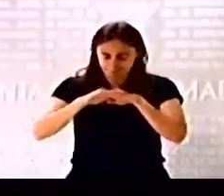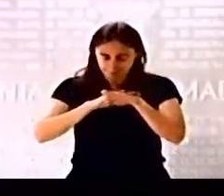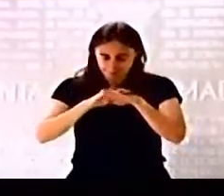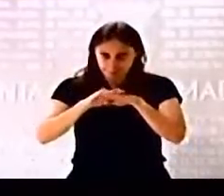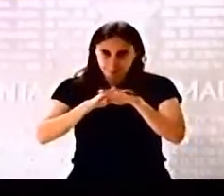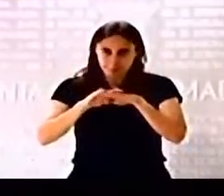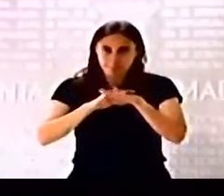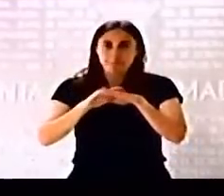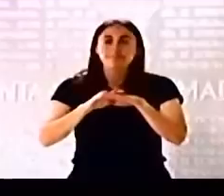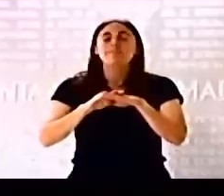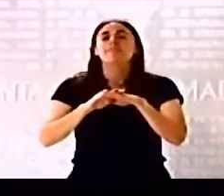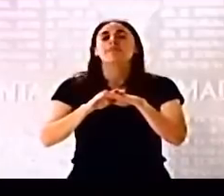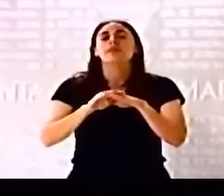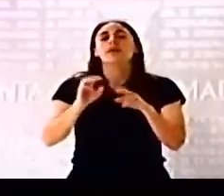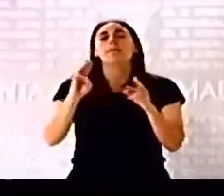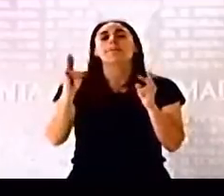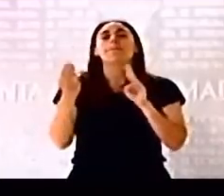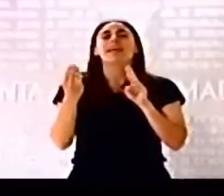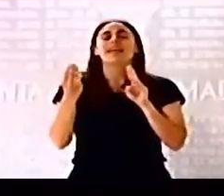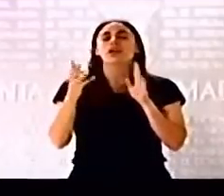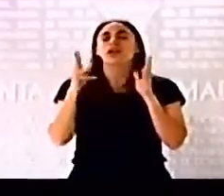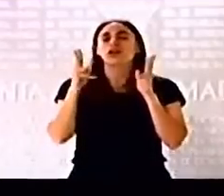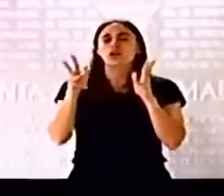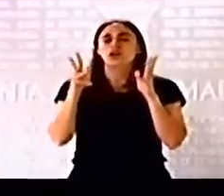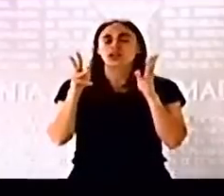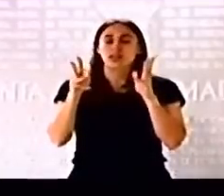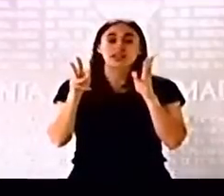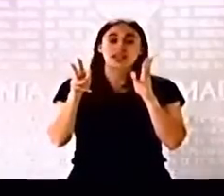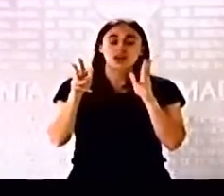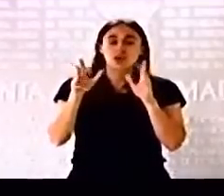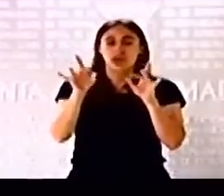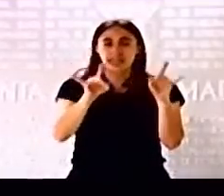Pleno del Consejo Interterritorial del Sistema Nacional de Salud.